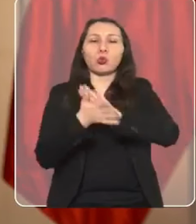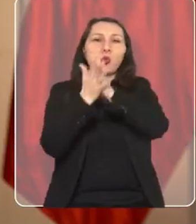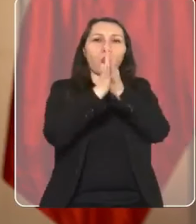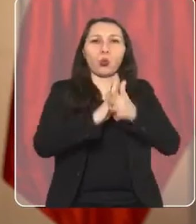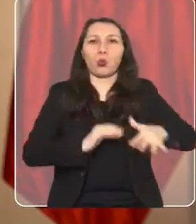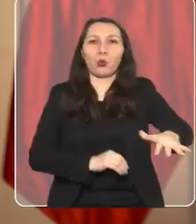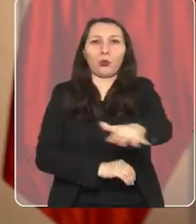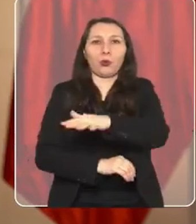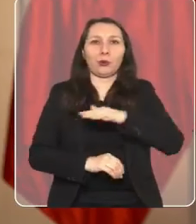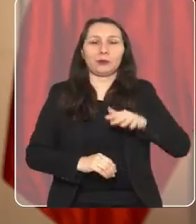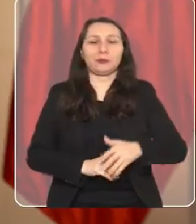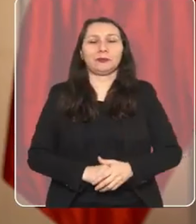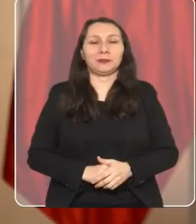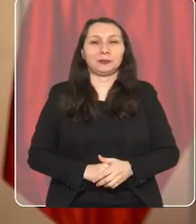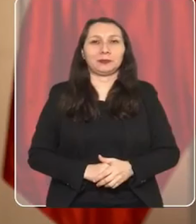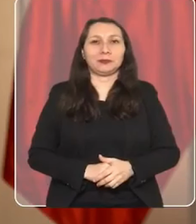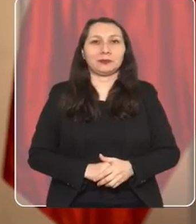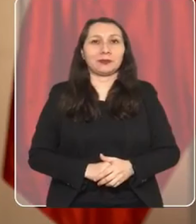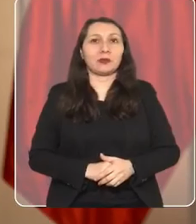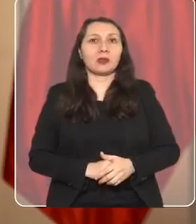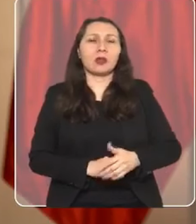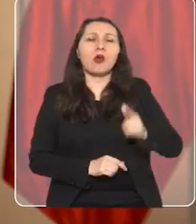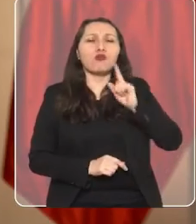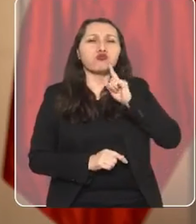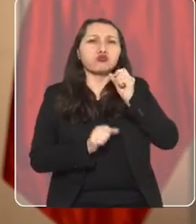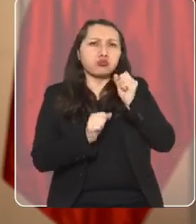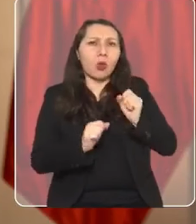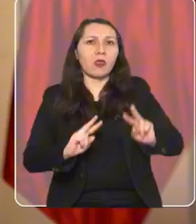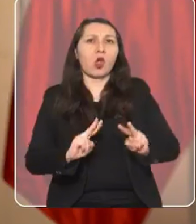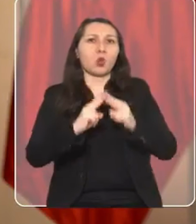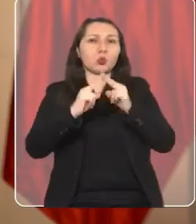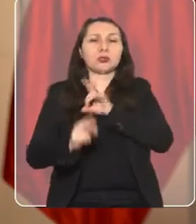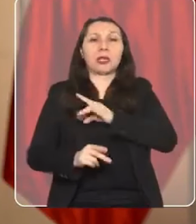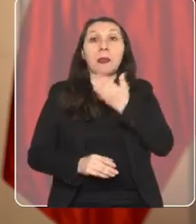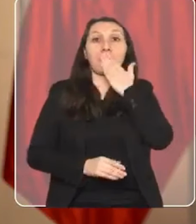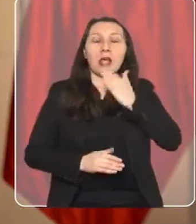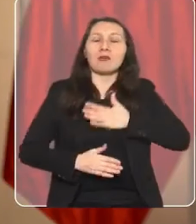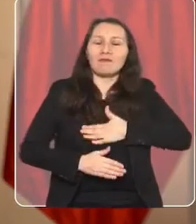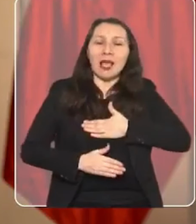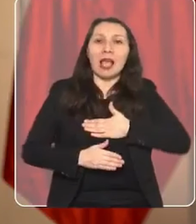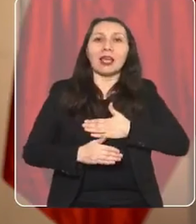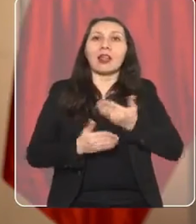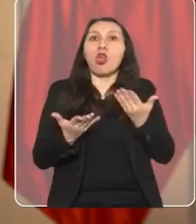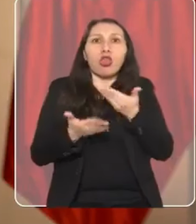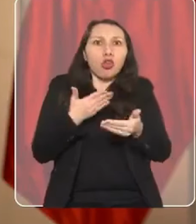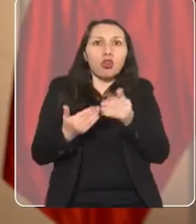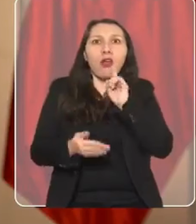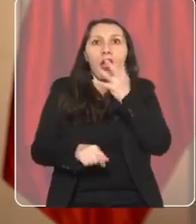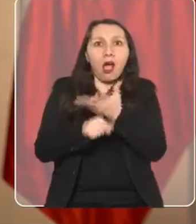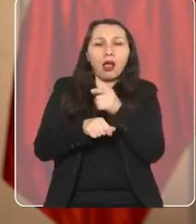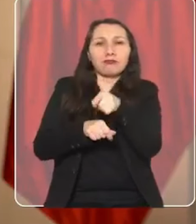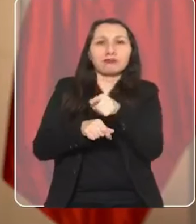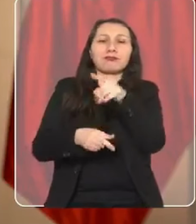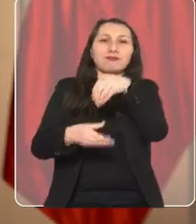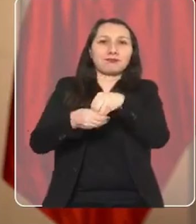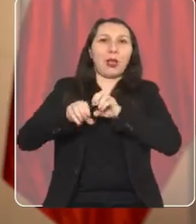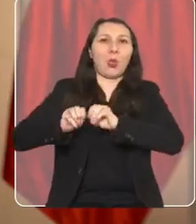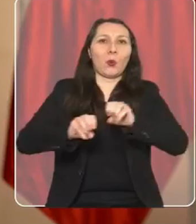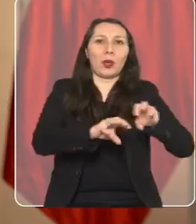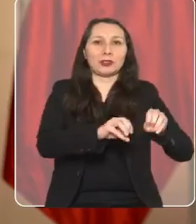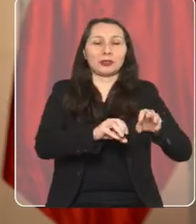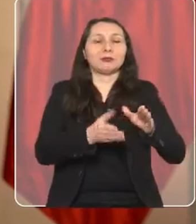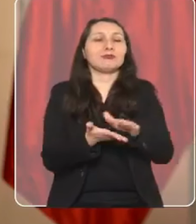toda la sociedad la capacidad latente de construir un chile mejor anida en su educación por